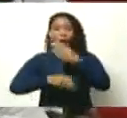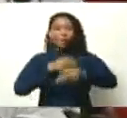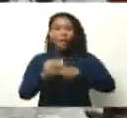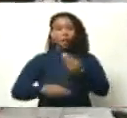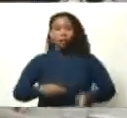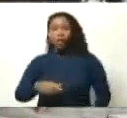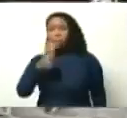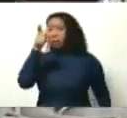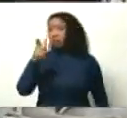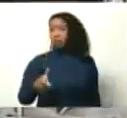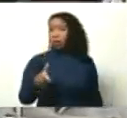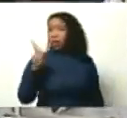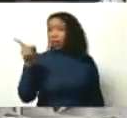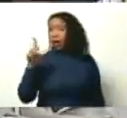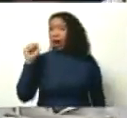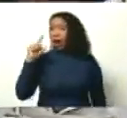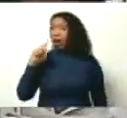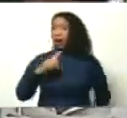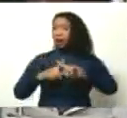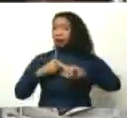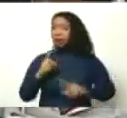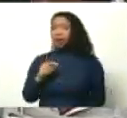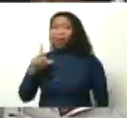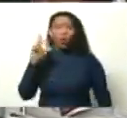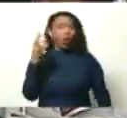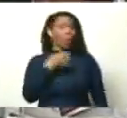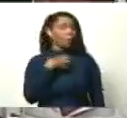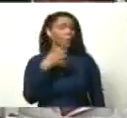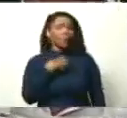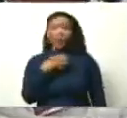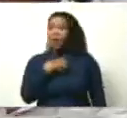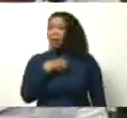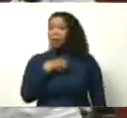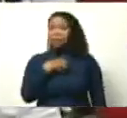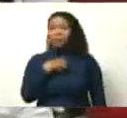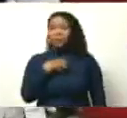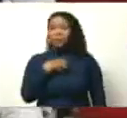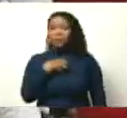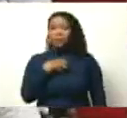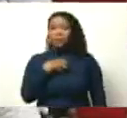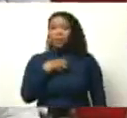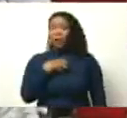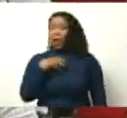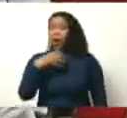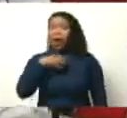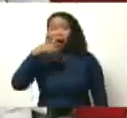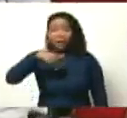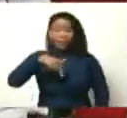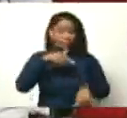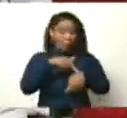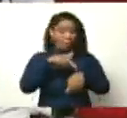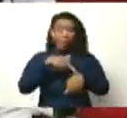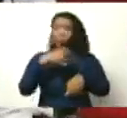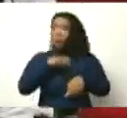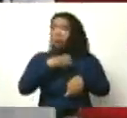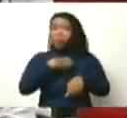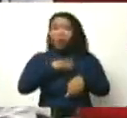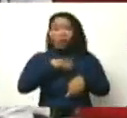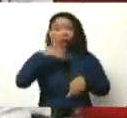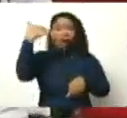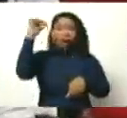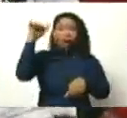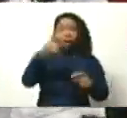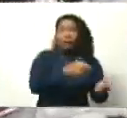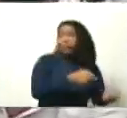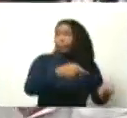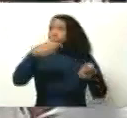la persona de Alex Saab. No han podido, no están pudiendo en este momento en que se está llevando